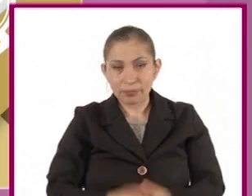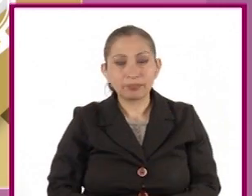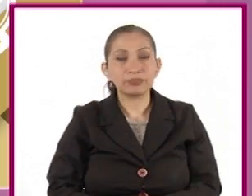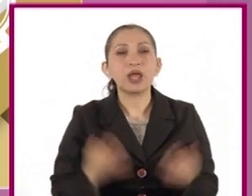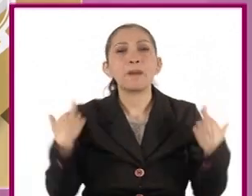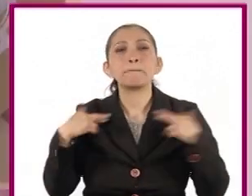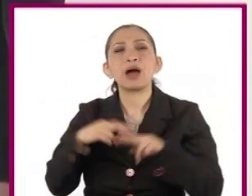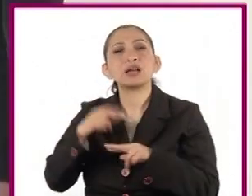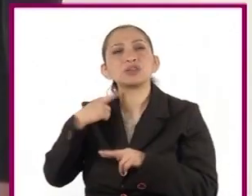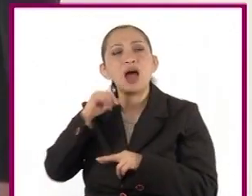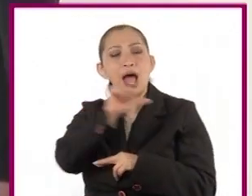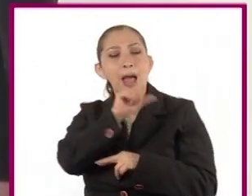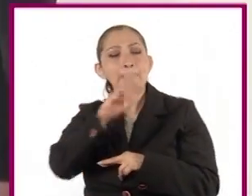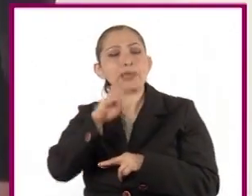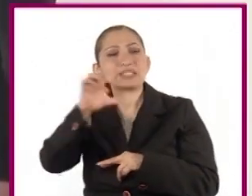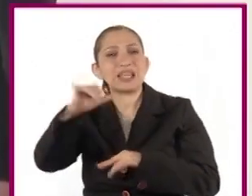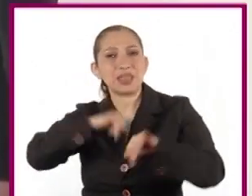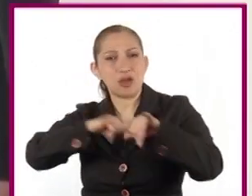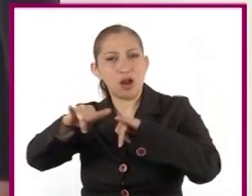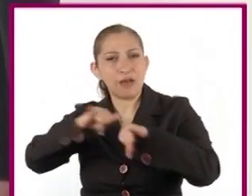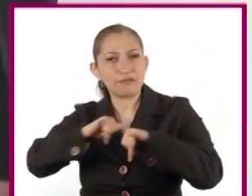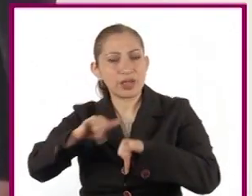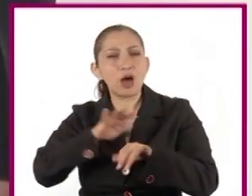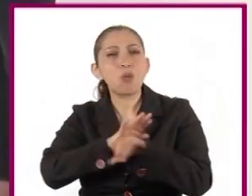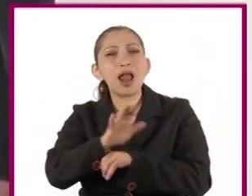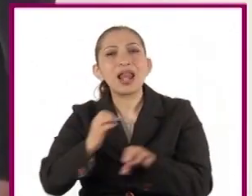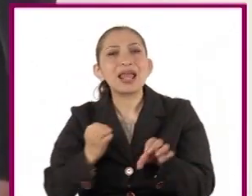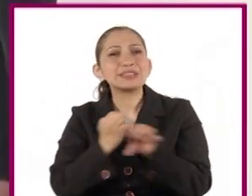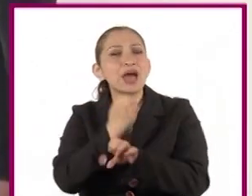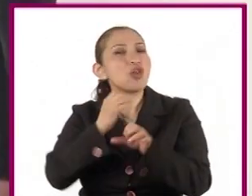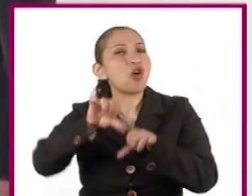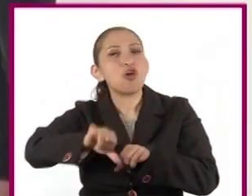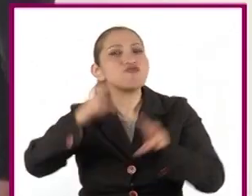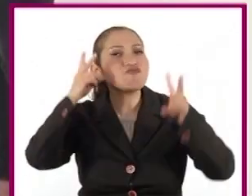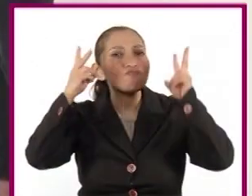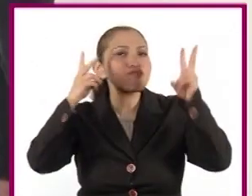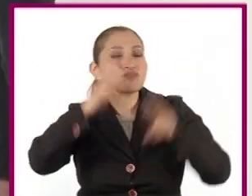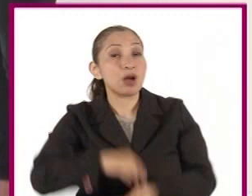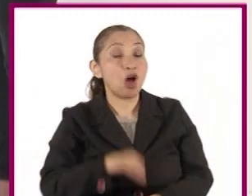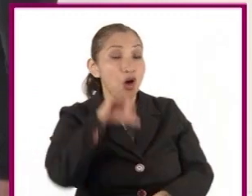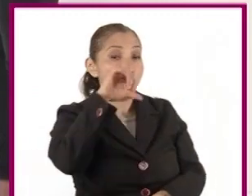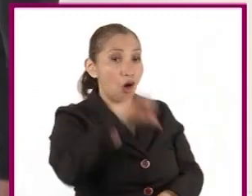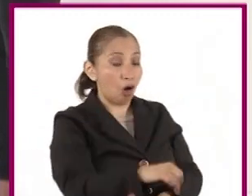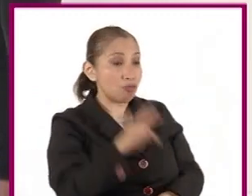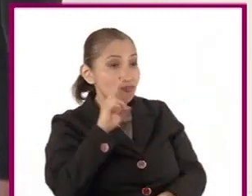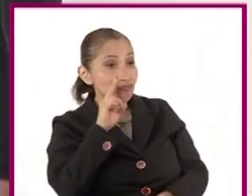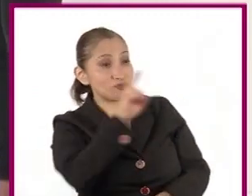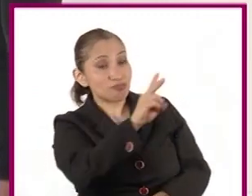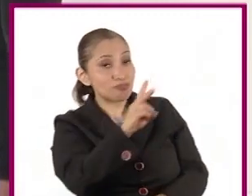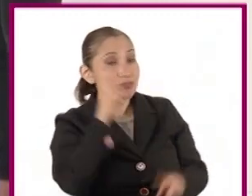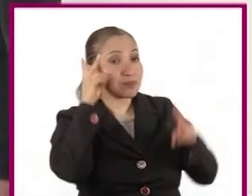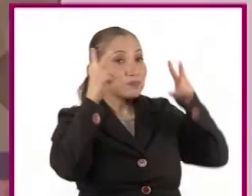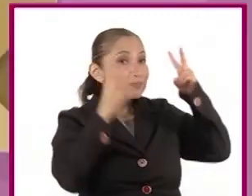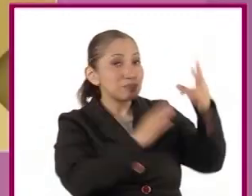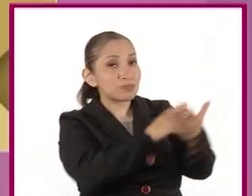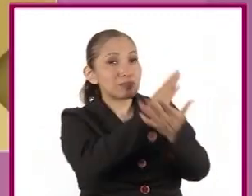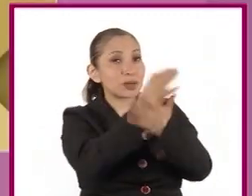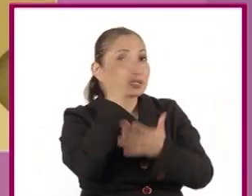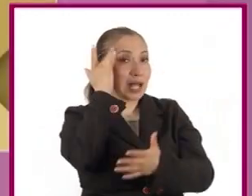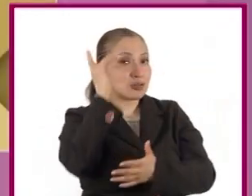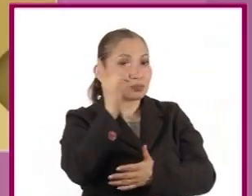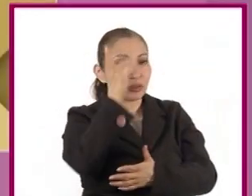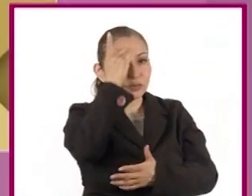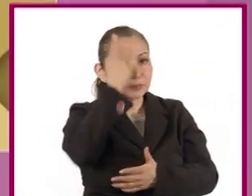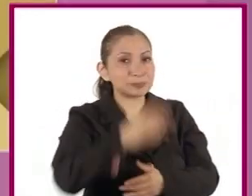Maestros, en nuestro ABC geográfico, ¿qué estados vamos a visitar? El día de hoy nos vamos a San Luis